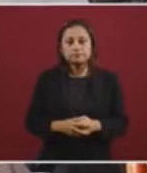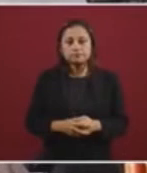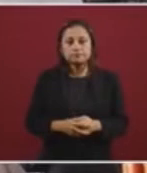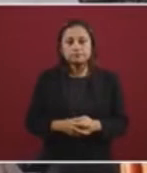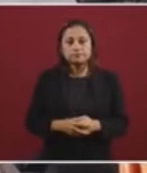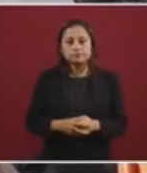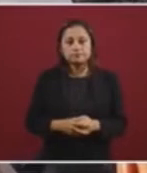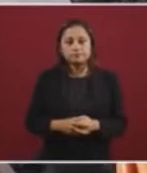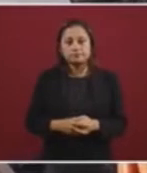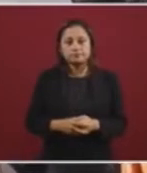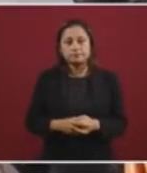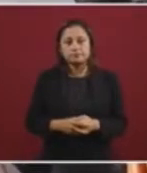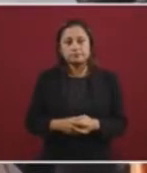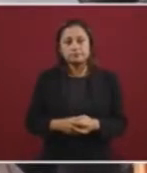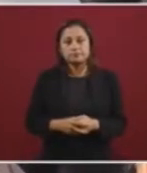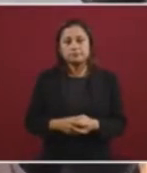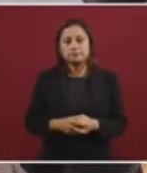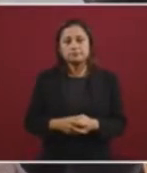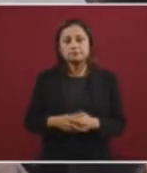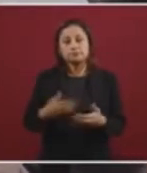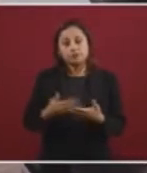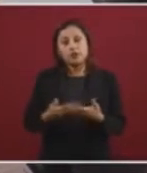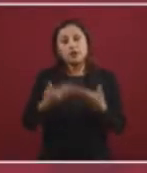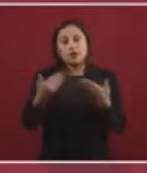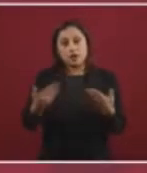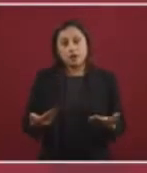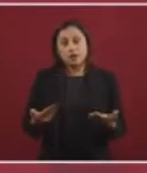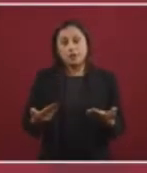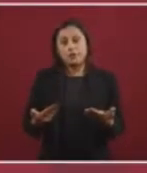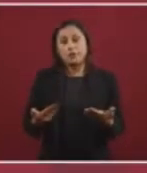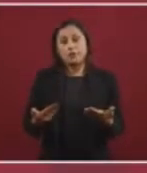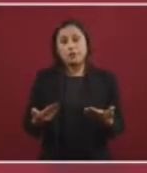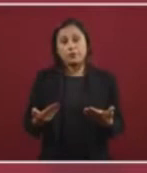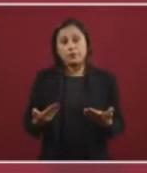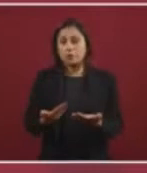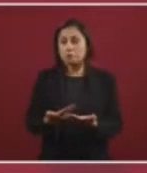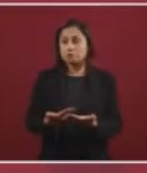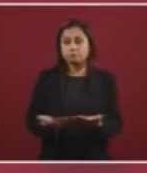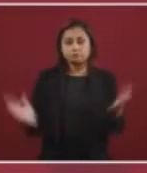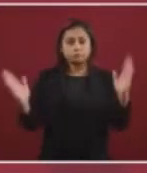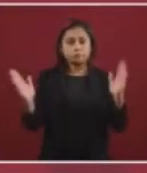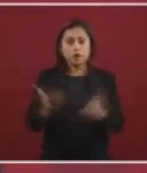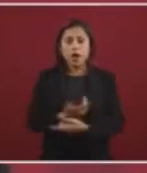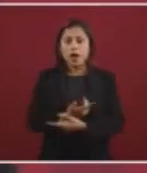Entonces, ahora hay libertades plenas